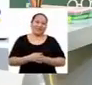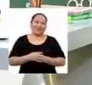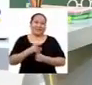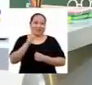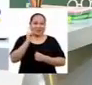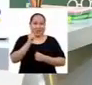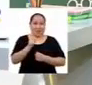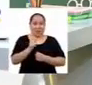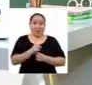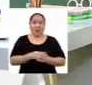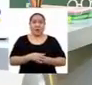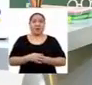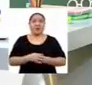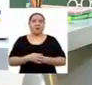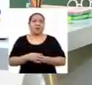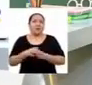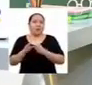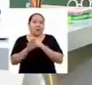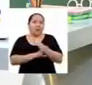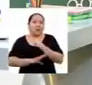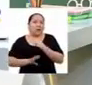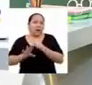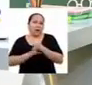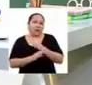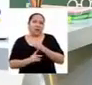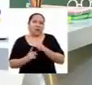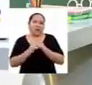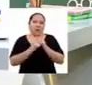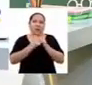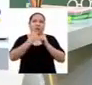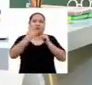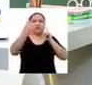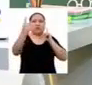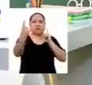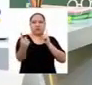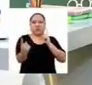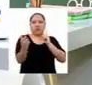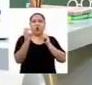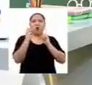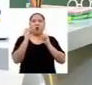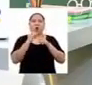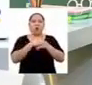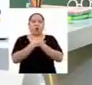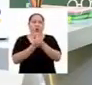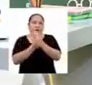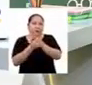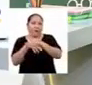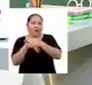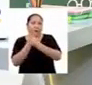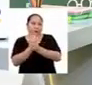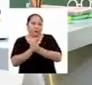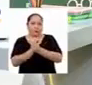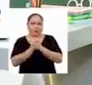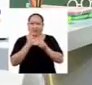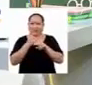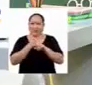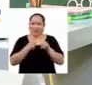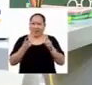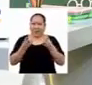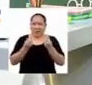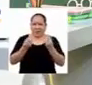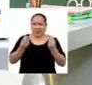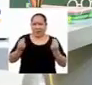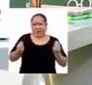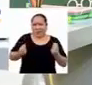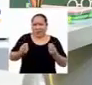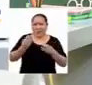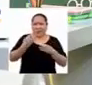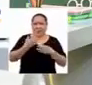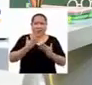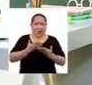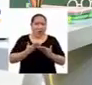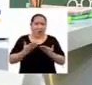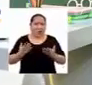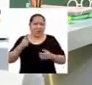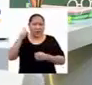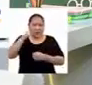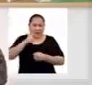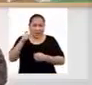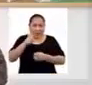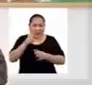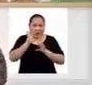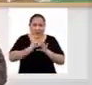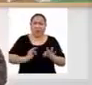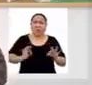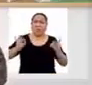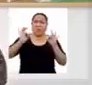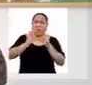una cosa es hacer lo básico, que es mantener distancia o lavarnos las manos, pero hay muchas otras cosas más que son vitales,